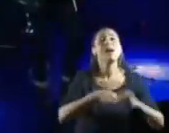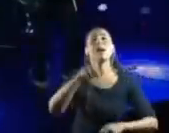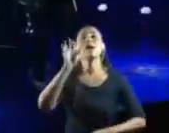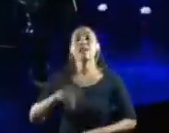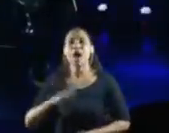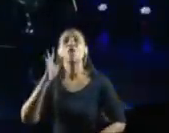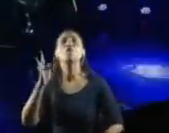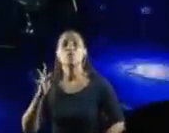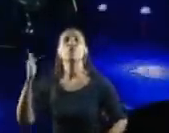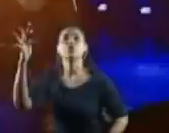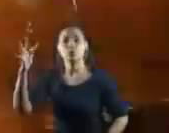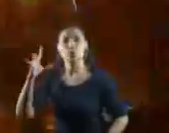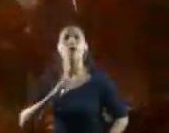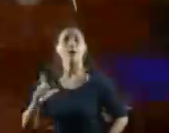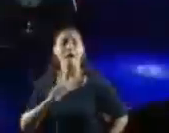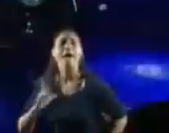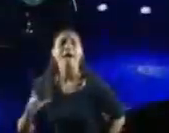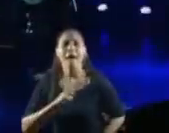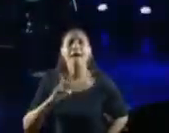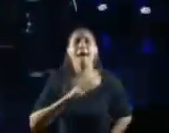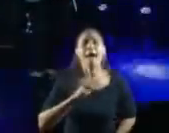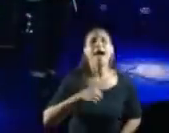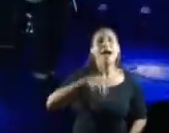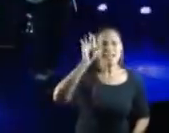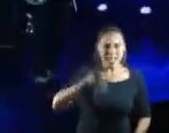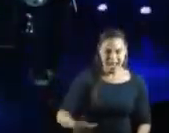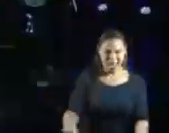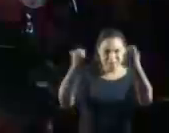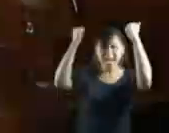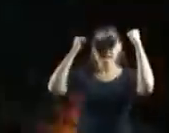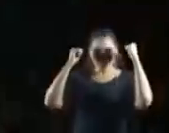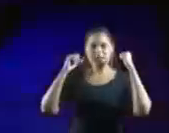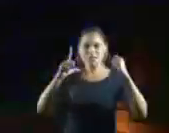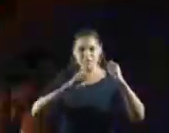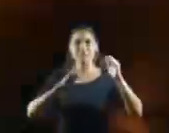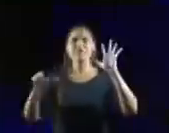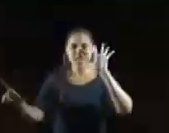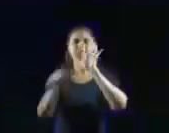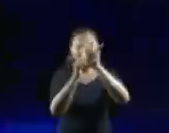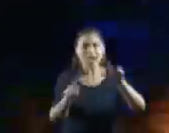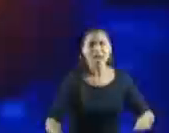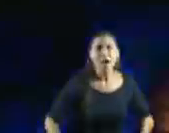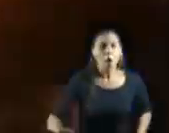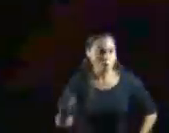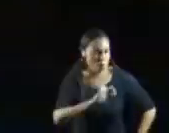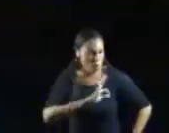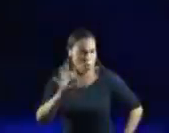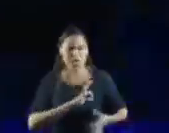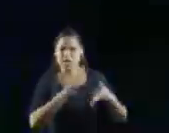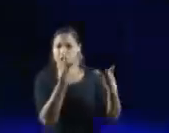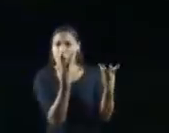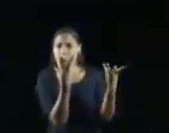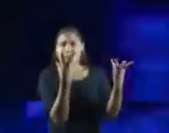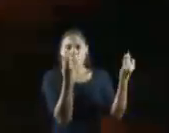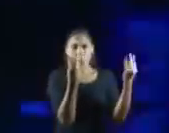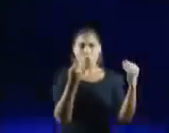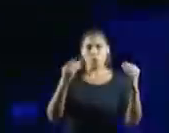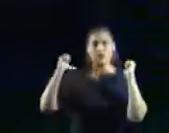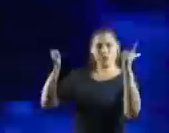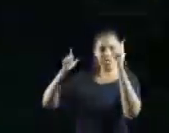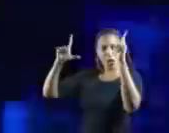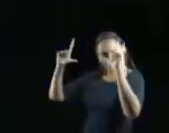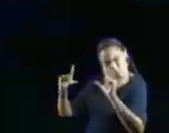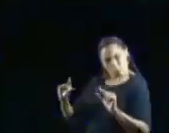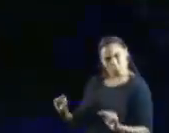el futuro? ¿Quién? ¿Quién lleva la ley? Mucha policía, poca diversión. Un